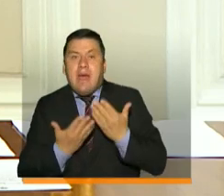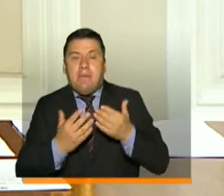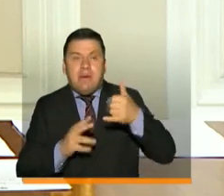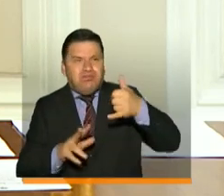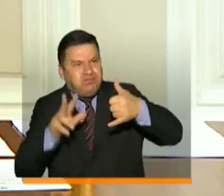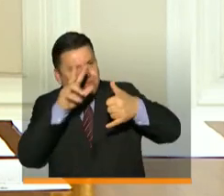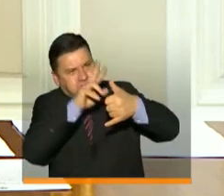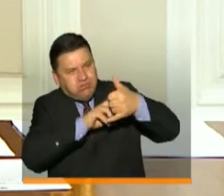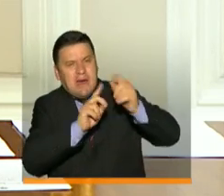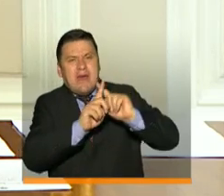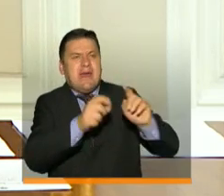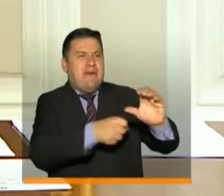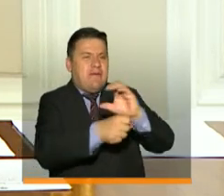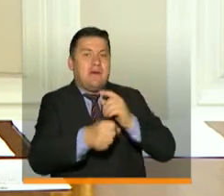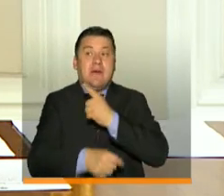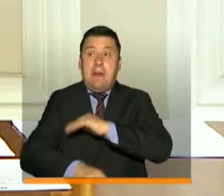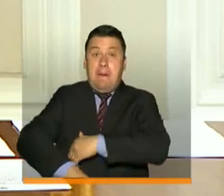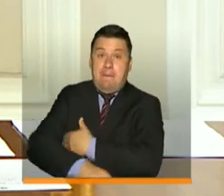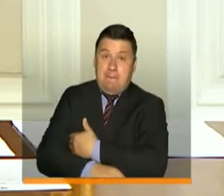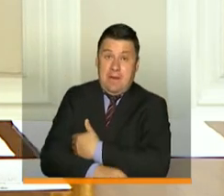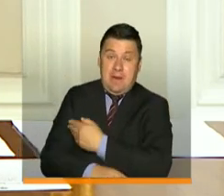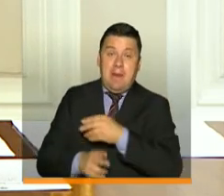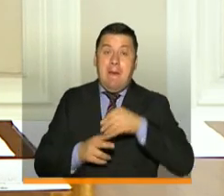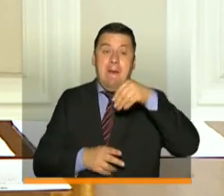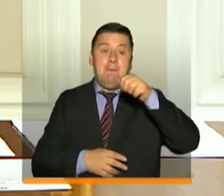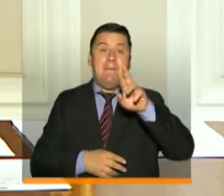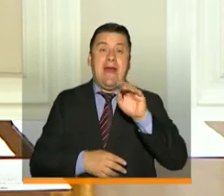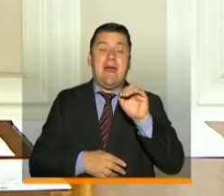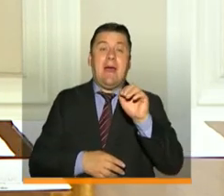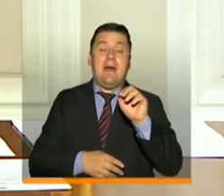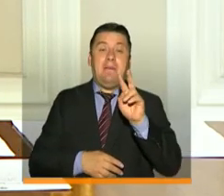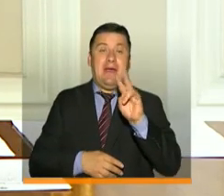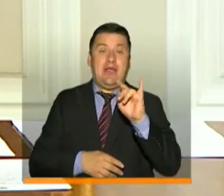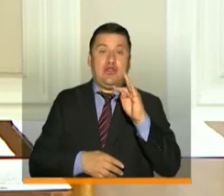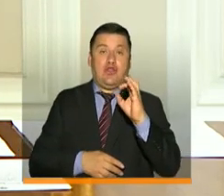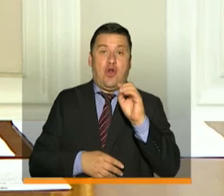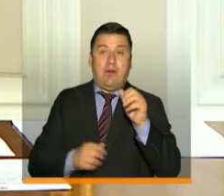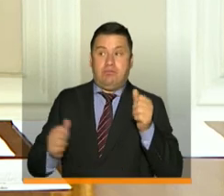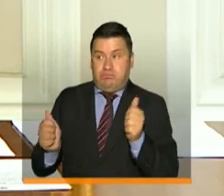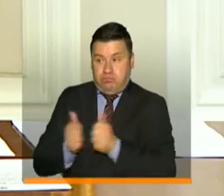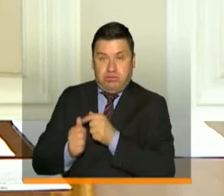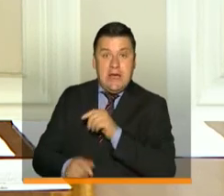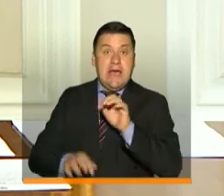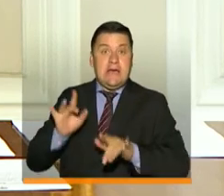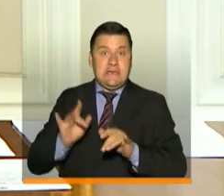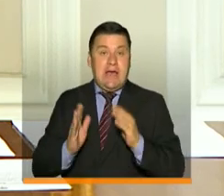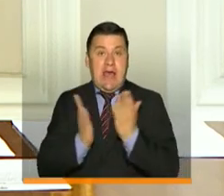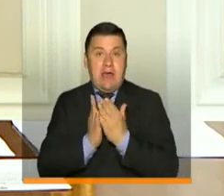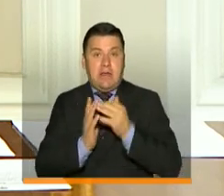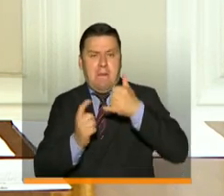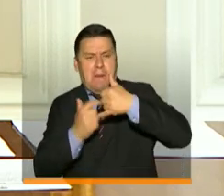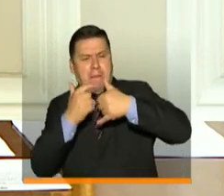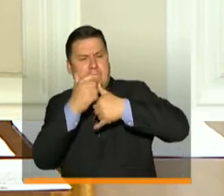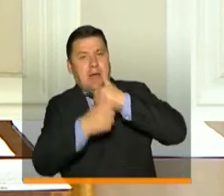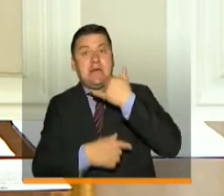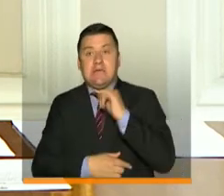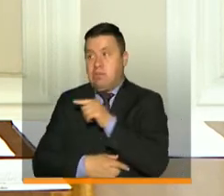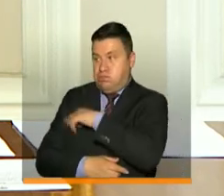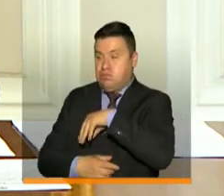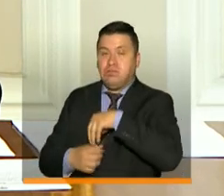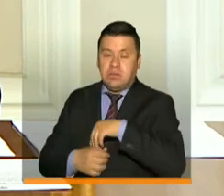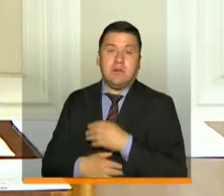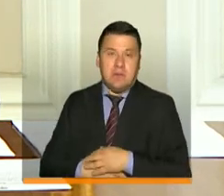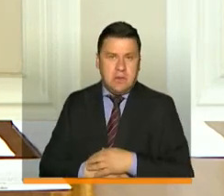distintas ciudades. Por eso la ministra de Educación, María Victoria Angulo, ha estado en contacto con los secretarios de Educación. Hemos hecho